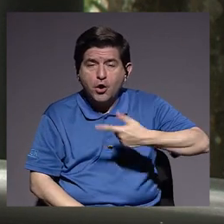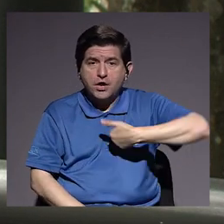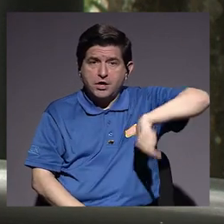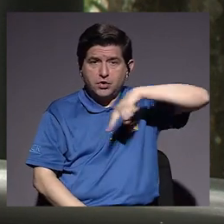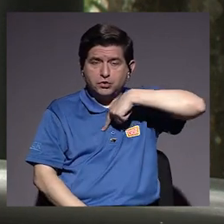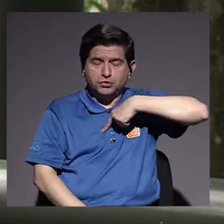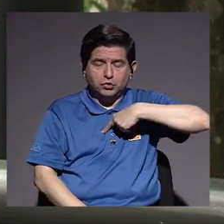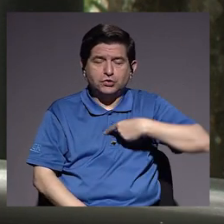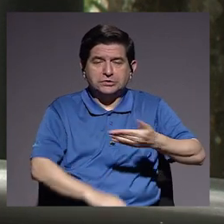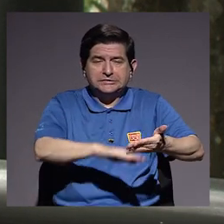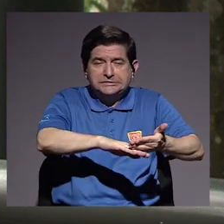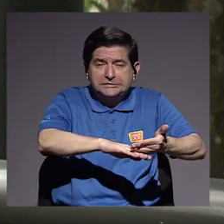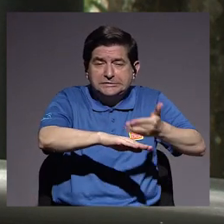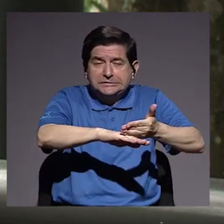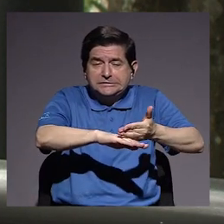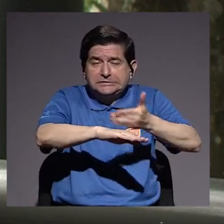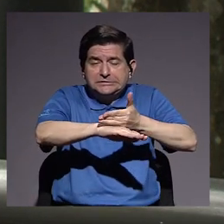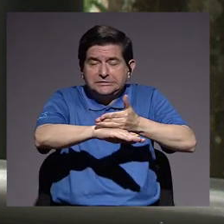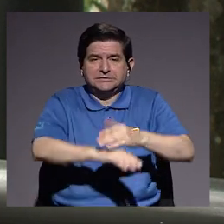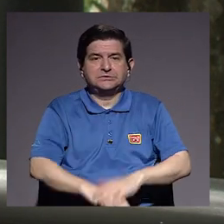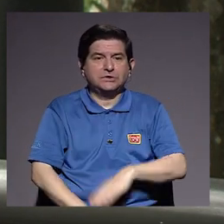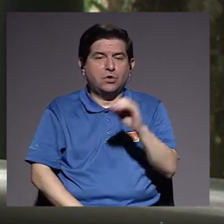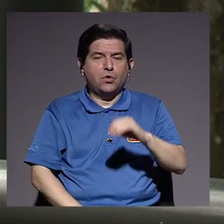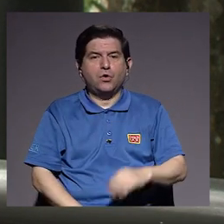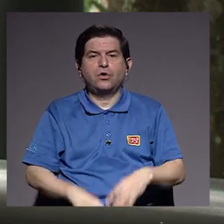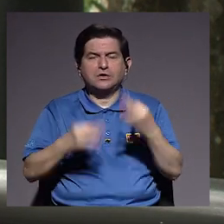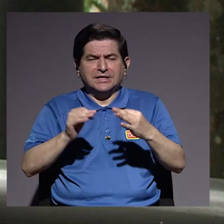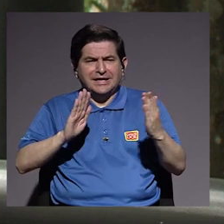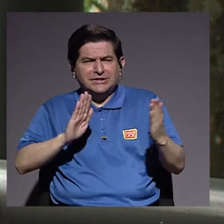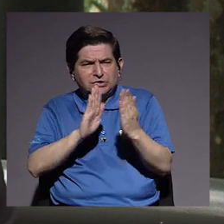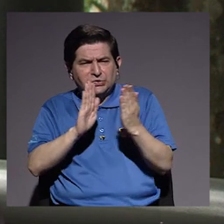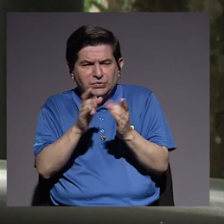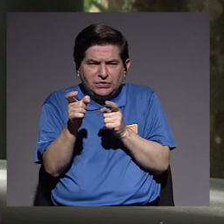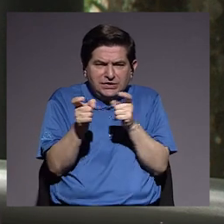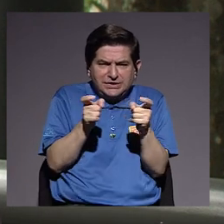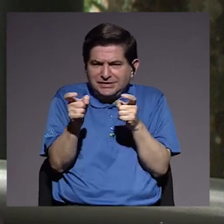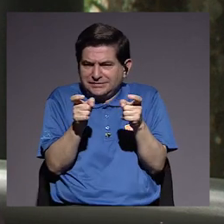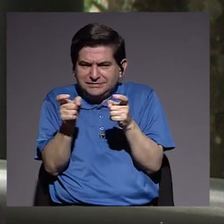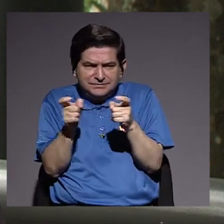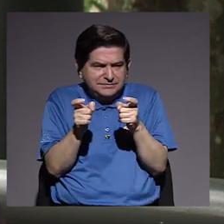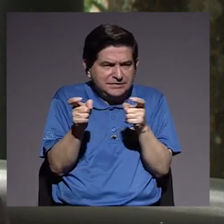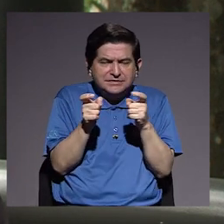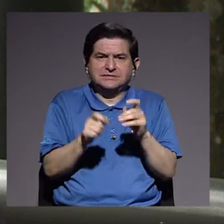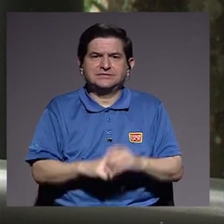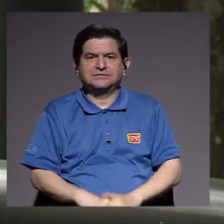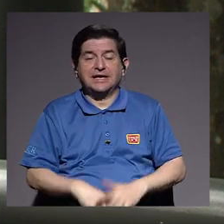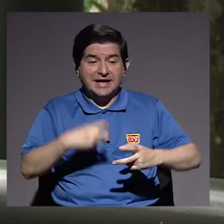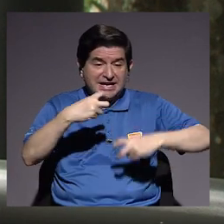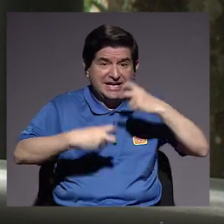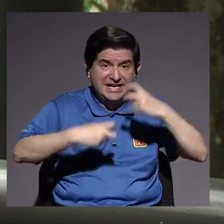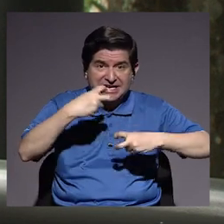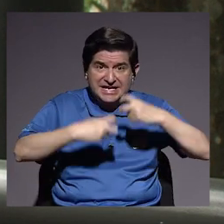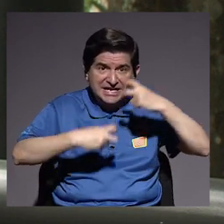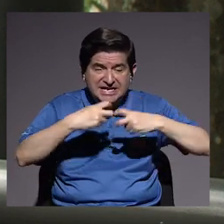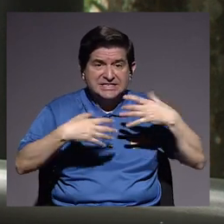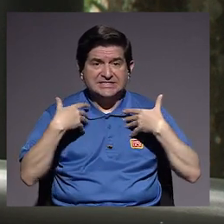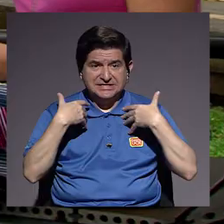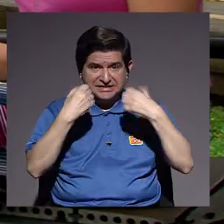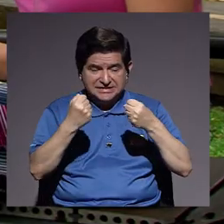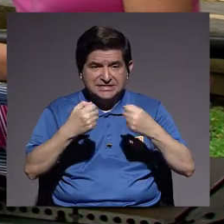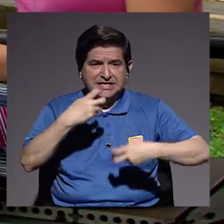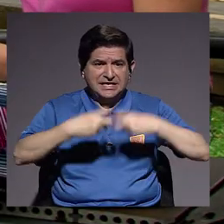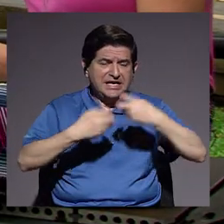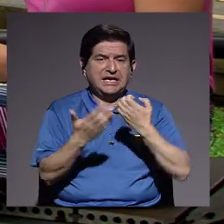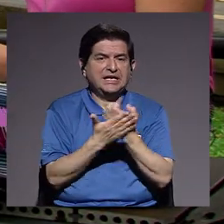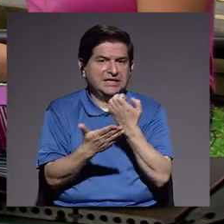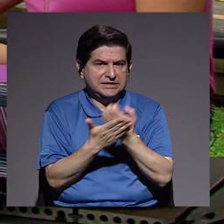estemos conteniendo y administrando justamente la crisis sanitaria y la crisis económica, ¿verdad? Aquí estaremos